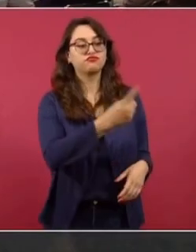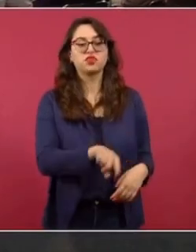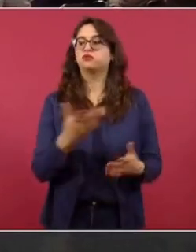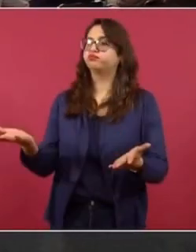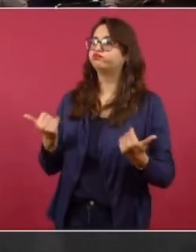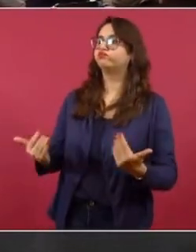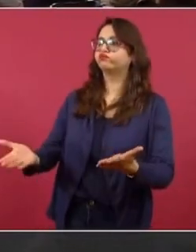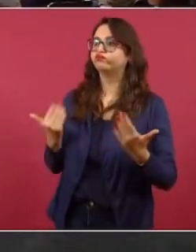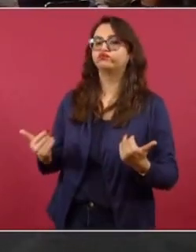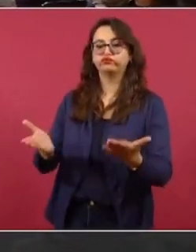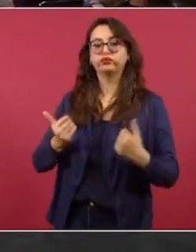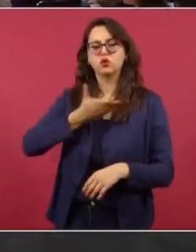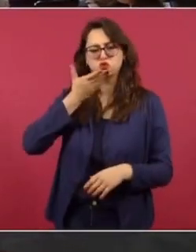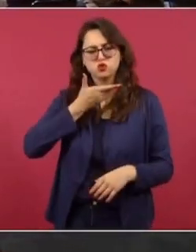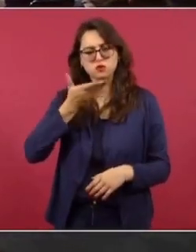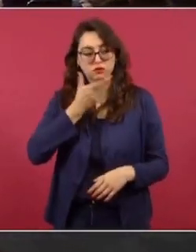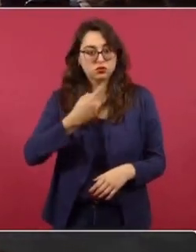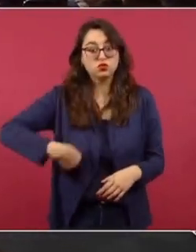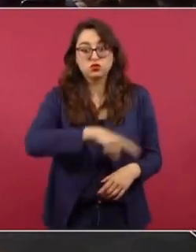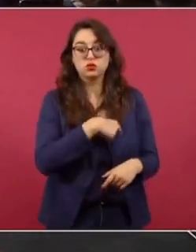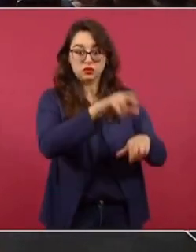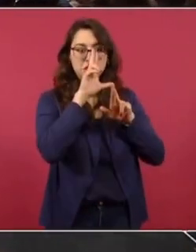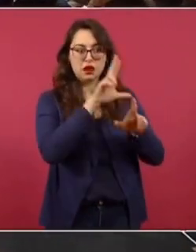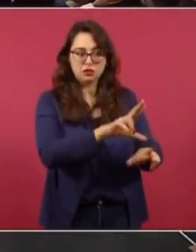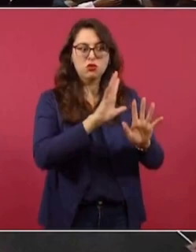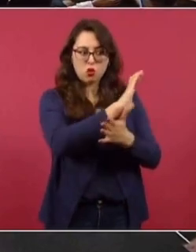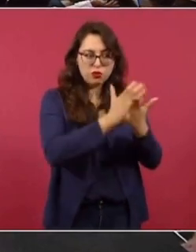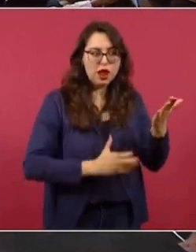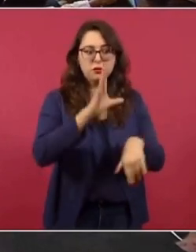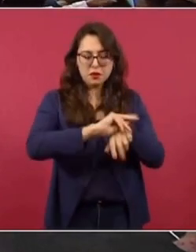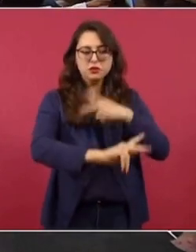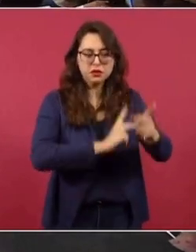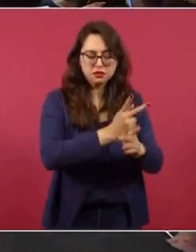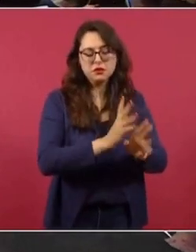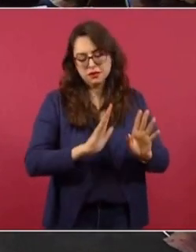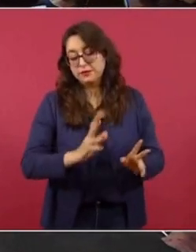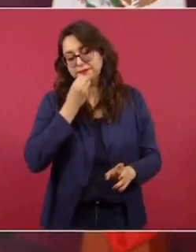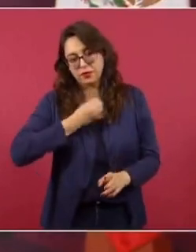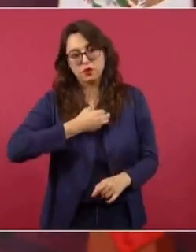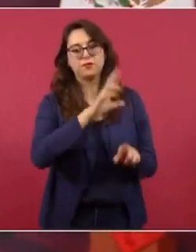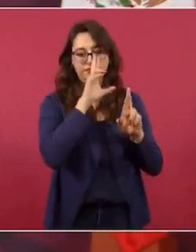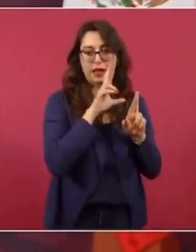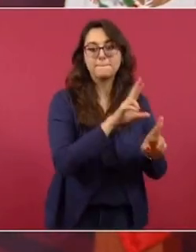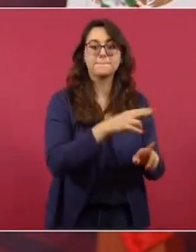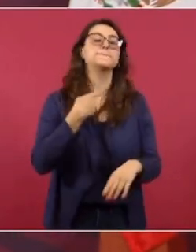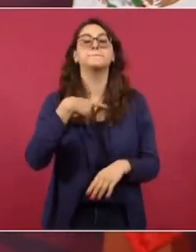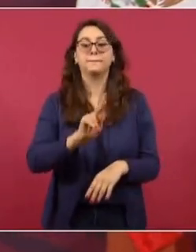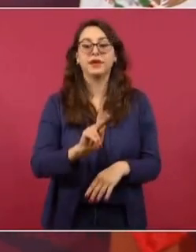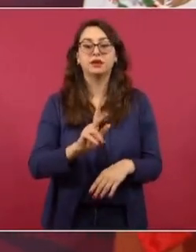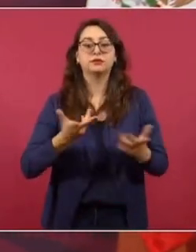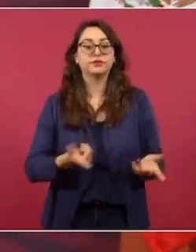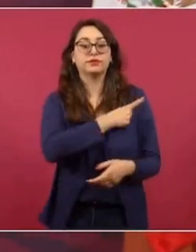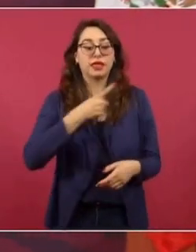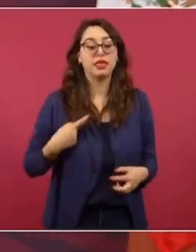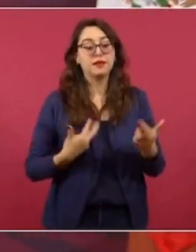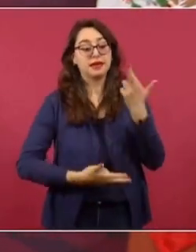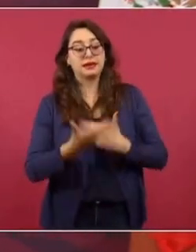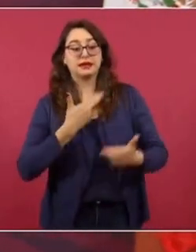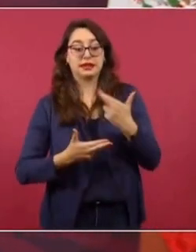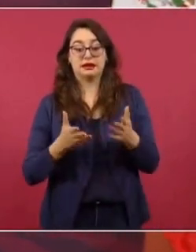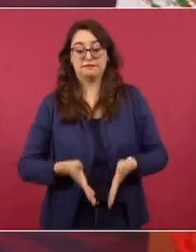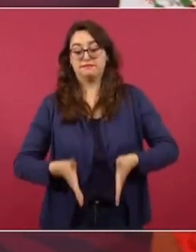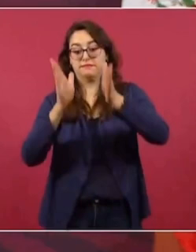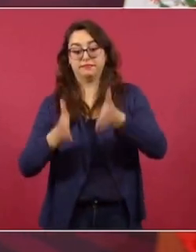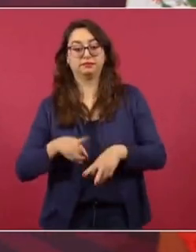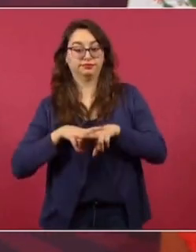¿Pero qué pagaría la cuota? Sí, si pasan a lo que va a ser completamente de dominio público, pagan una cuota. Si los trenes